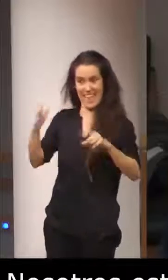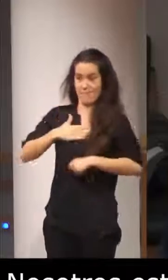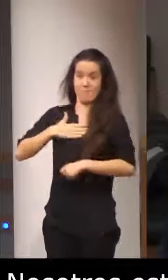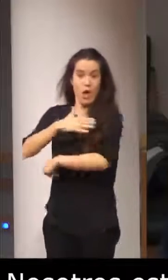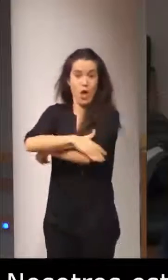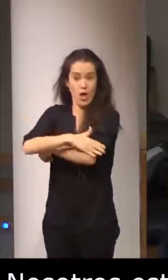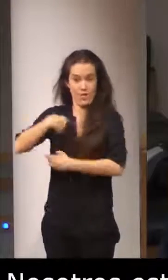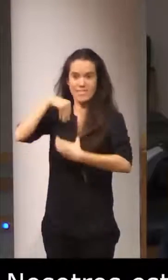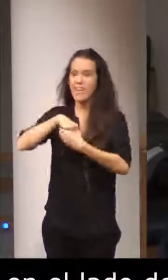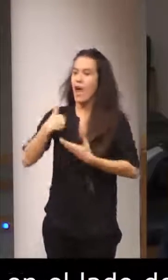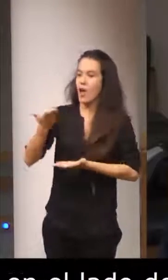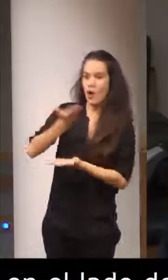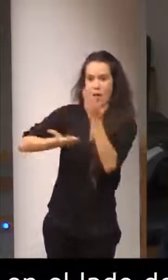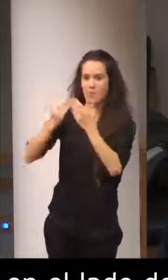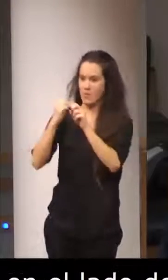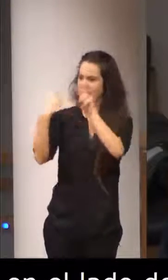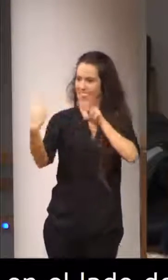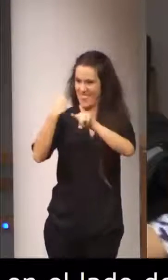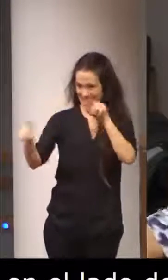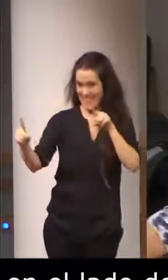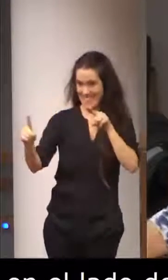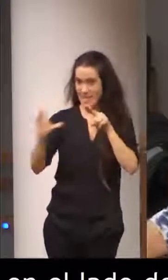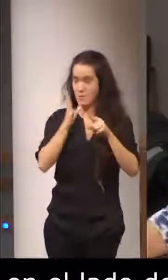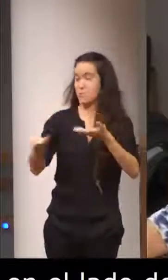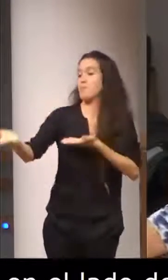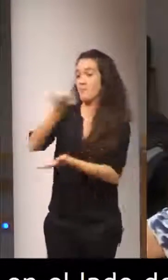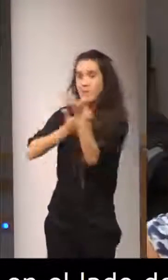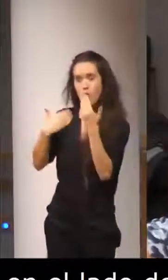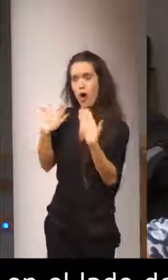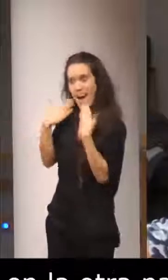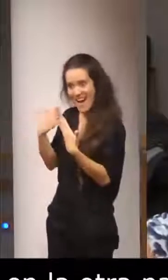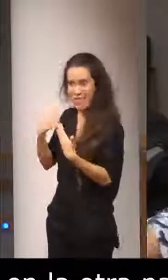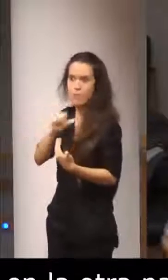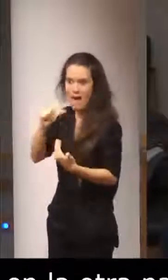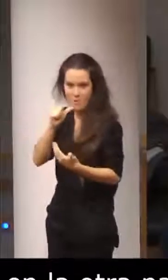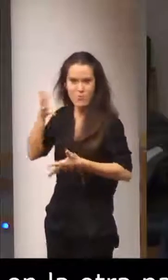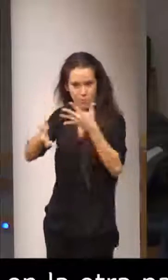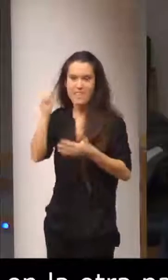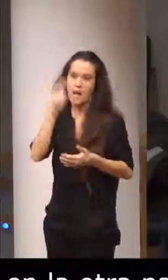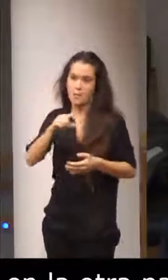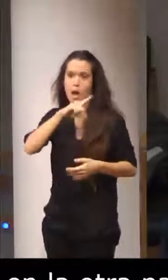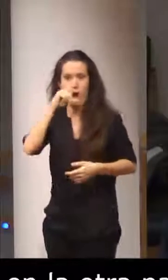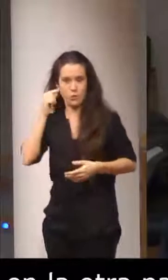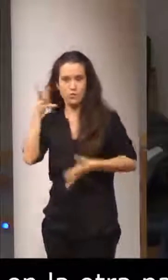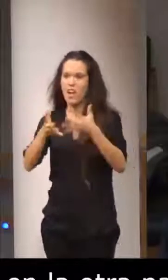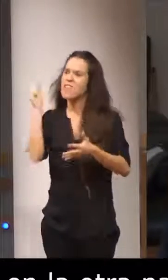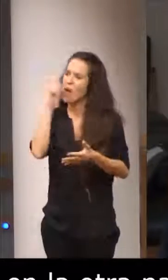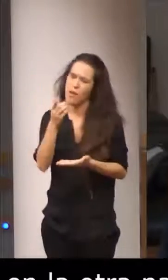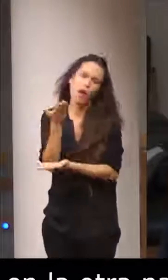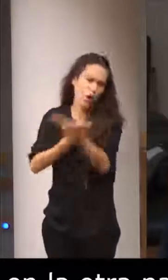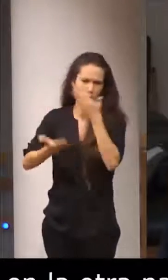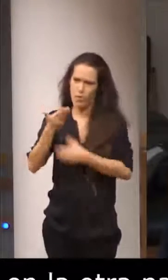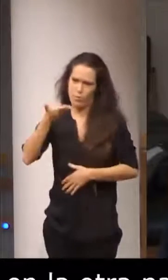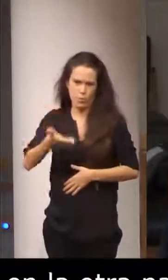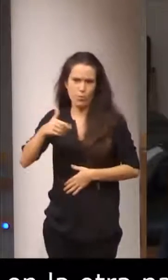parte colaboradora por eso agradezco especialmente las palabras de Mariluz de Concha y la colaboración inestimable de esta